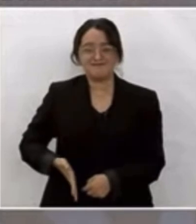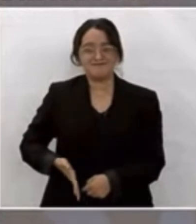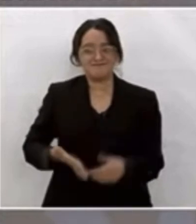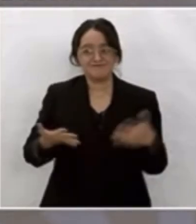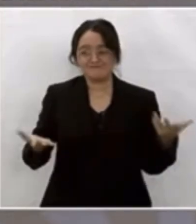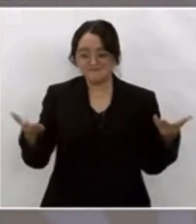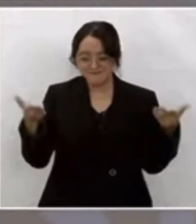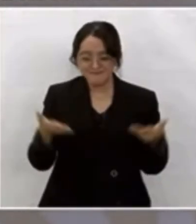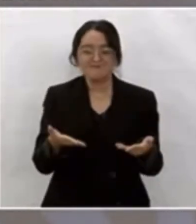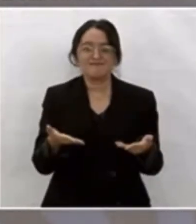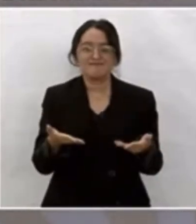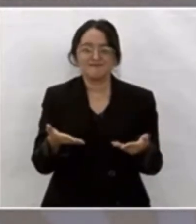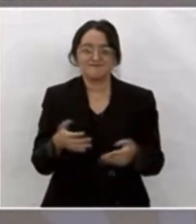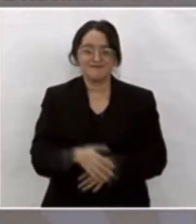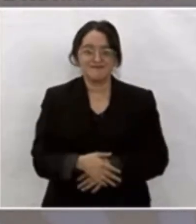ser